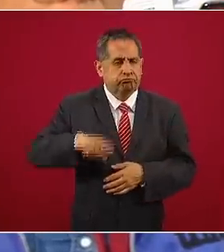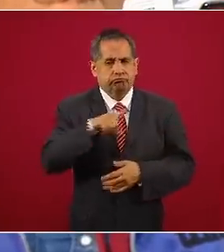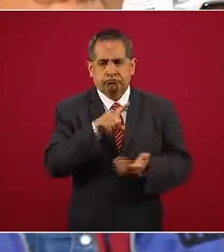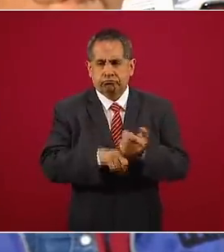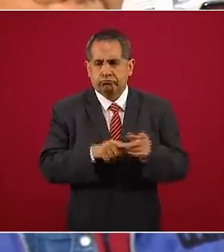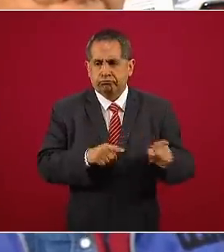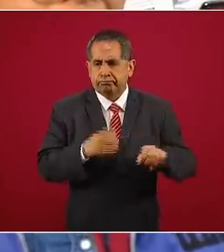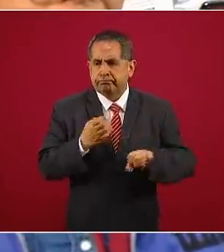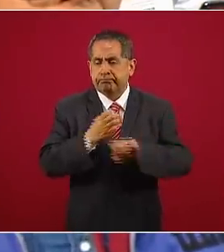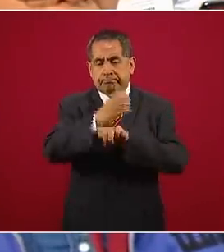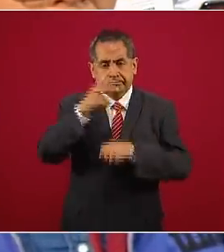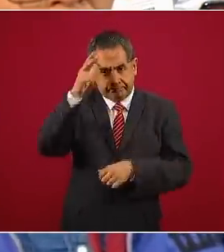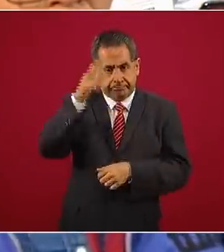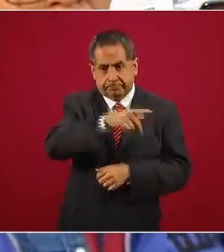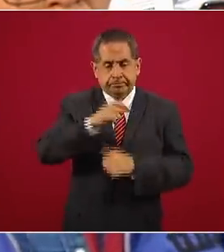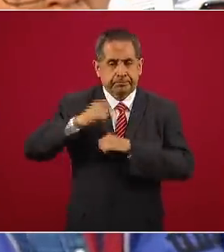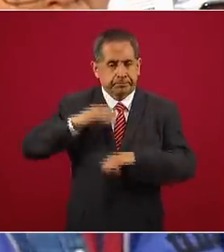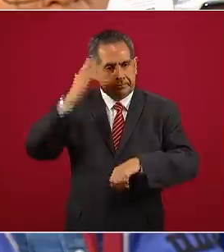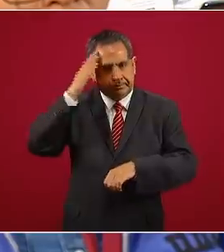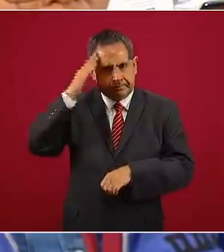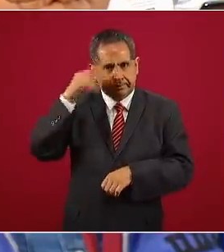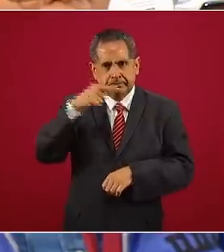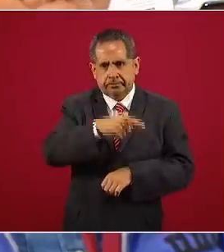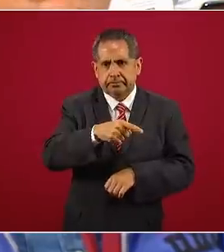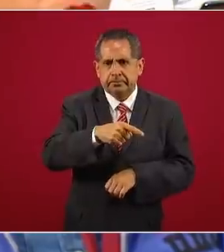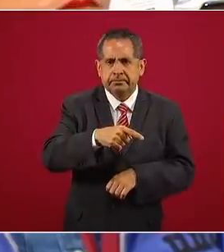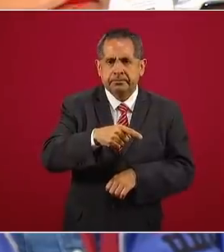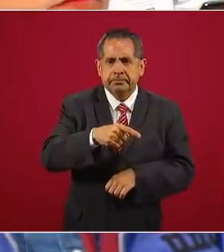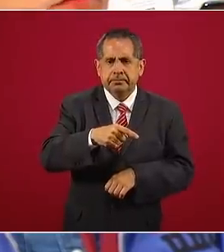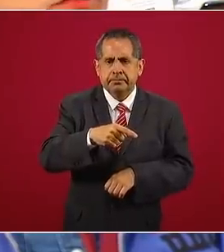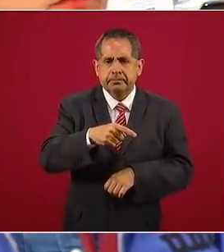estado y de algo que encabeza el señor